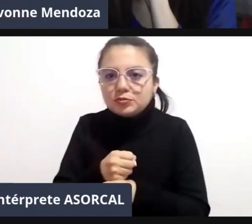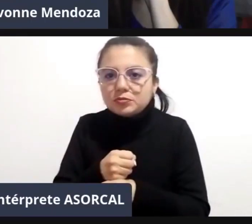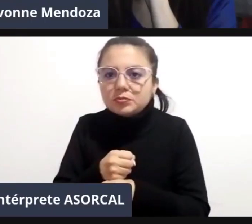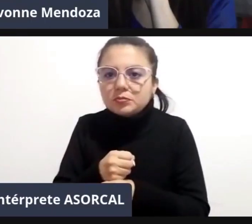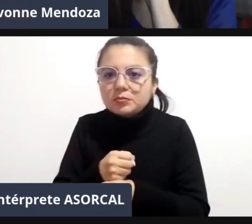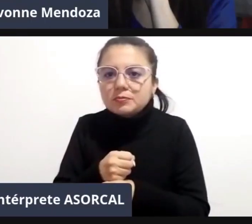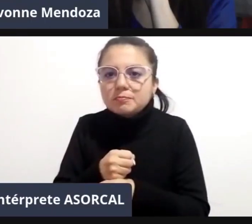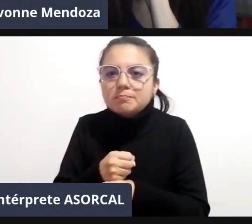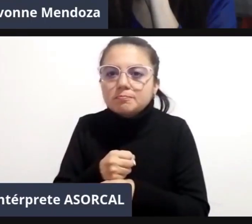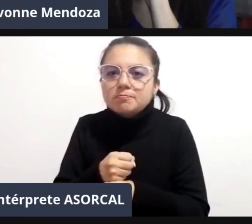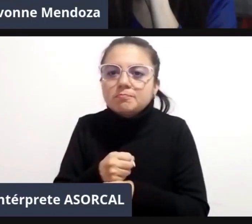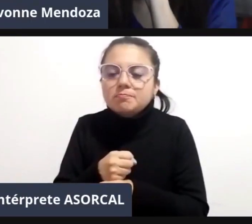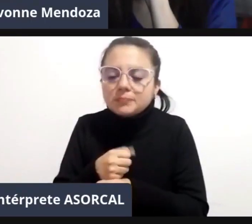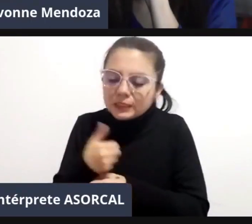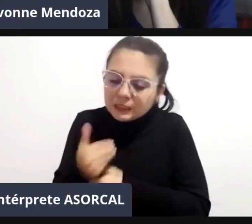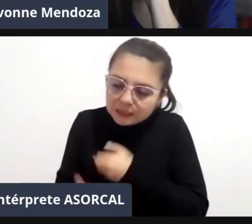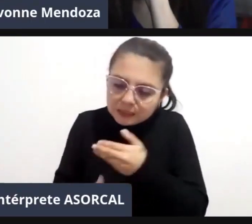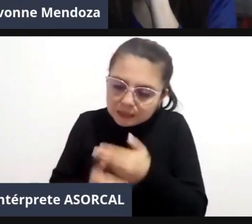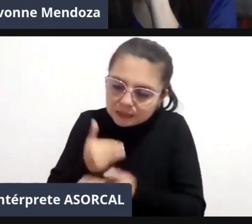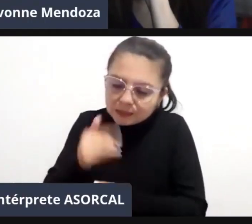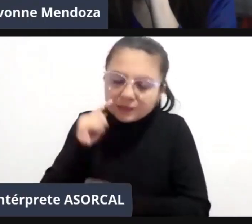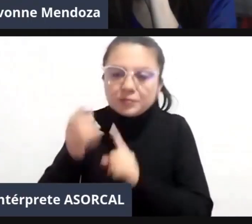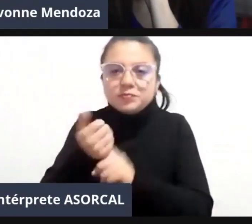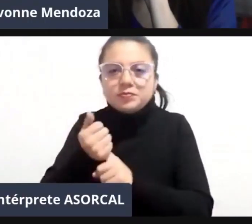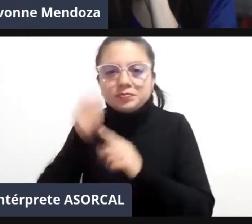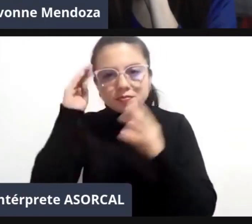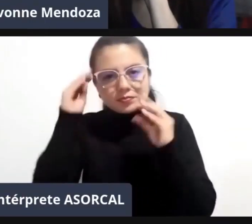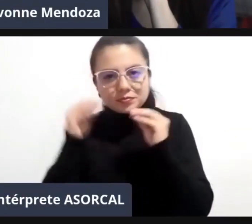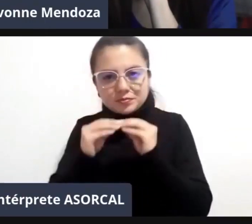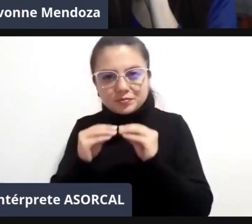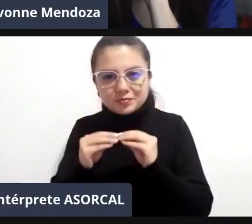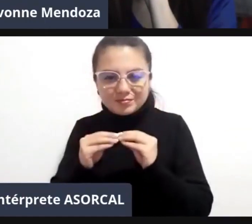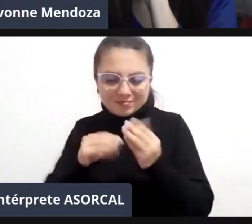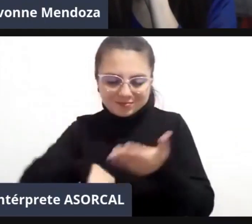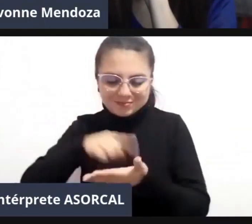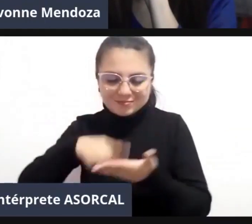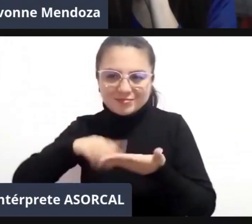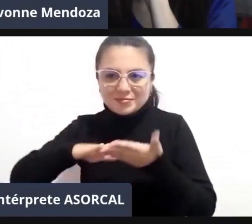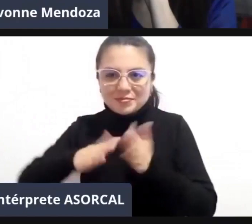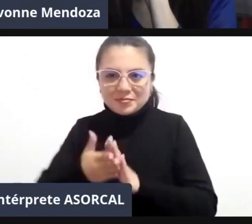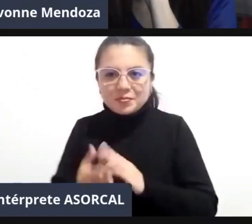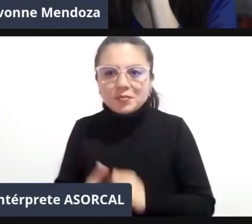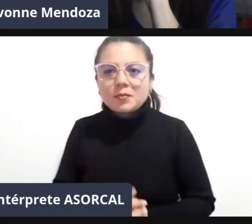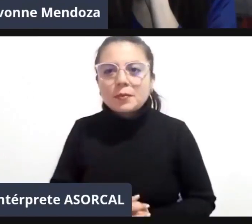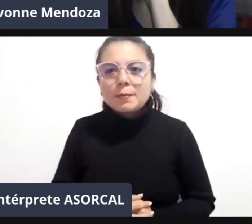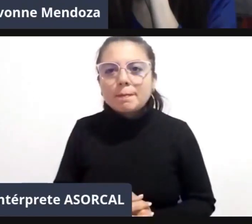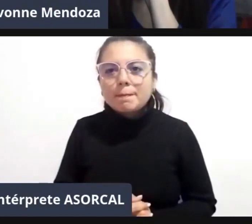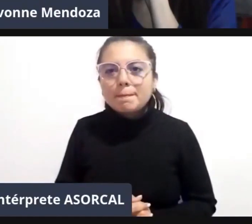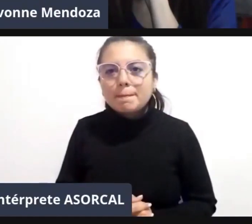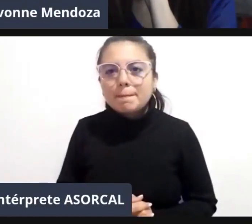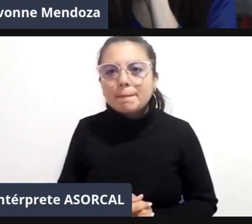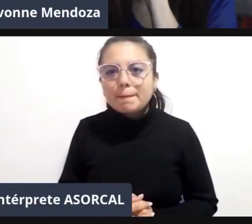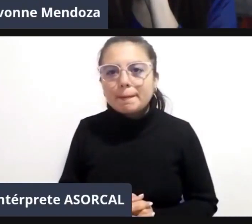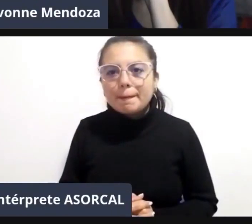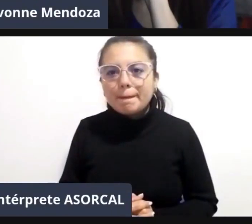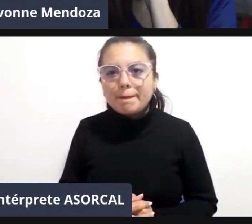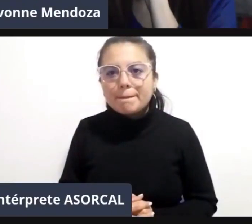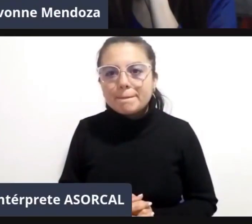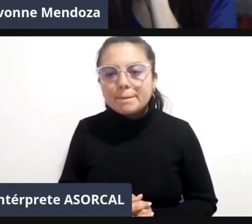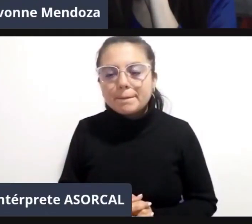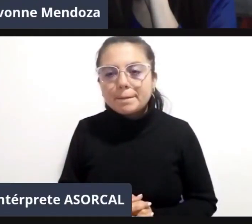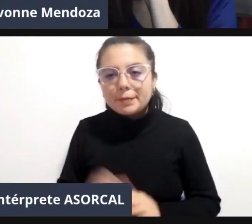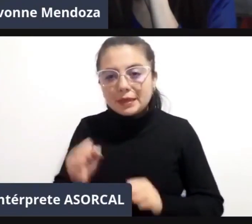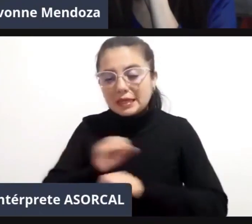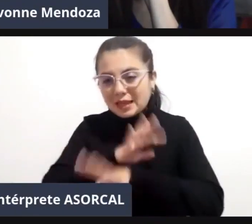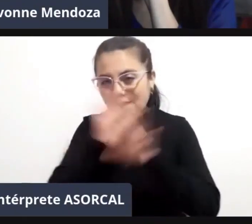los acuerdos de paz. Aclaro que, insisto, lo que dije sobre el final de esta conferencia, los acuerdos